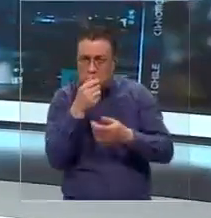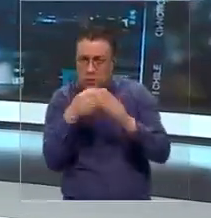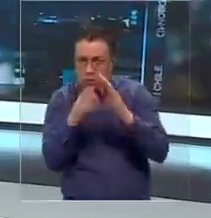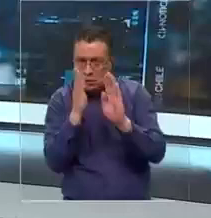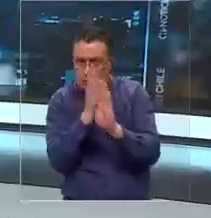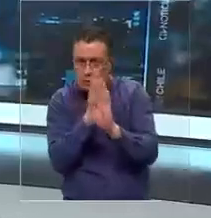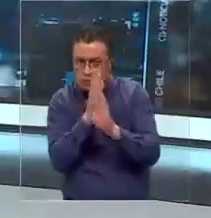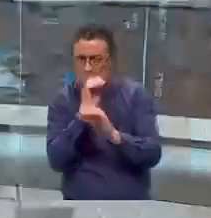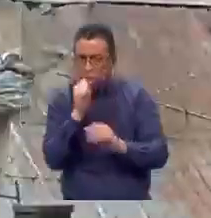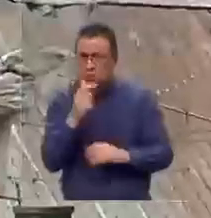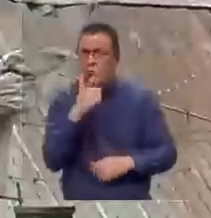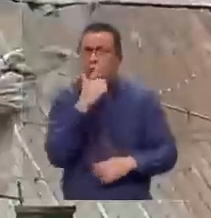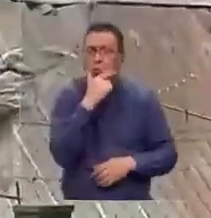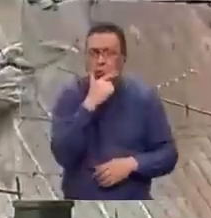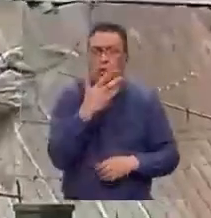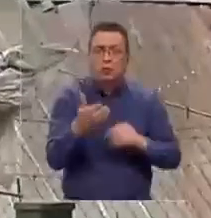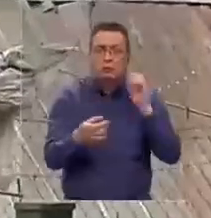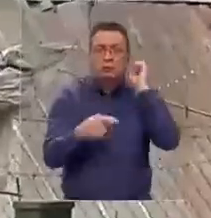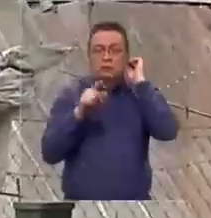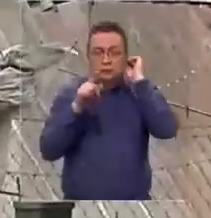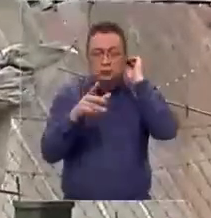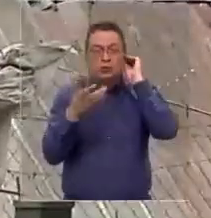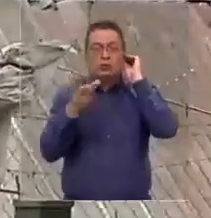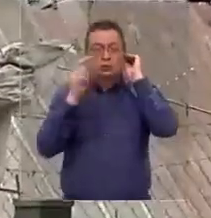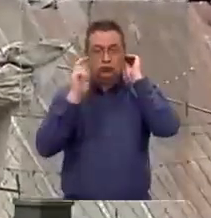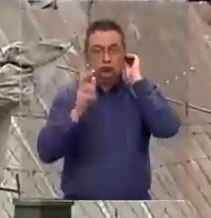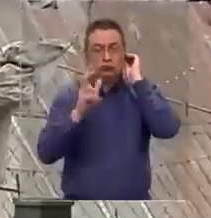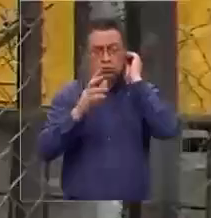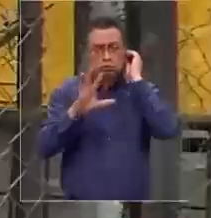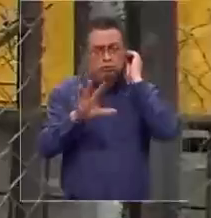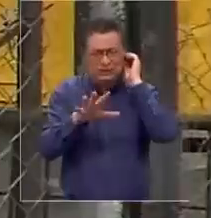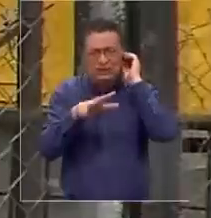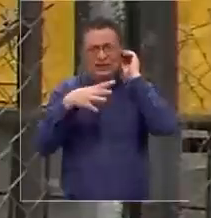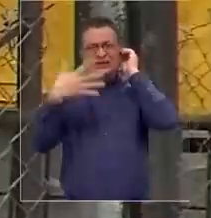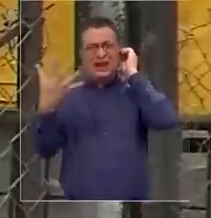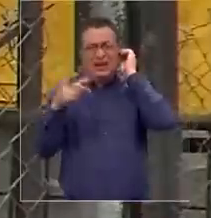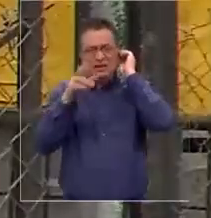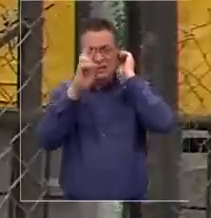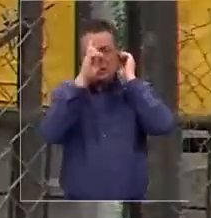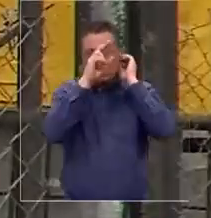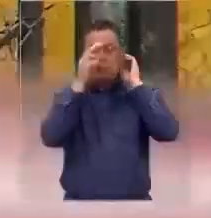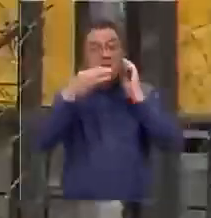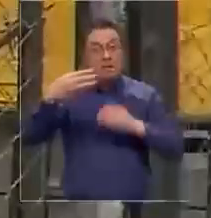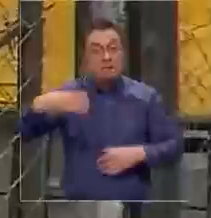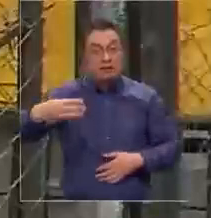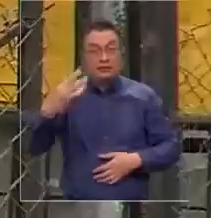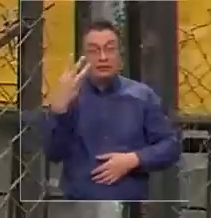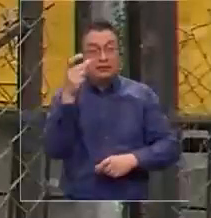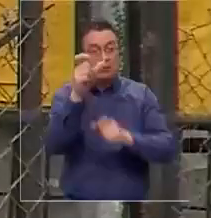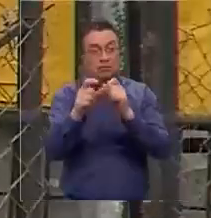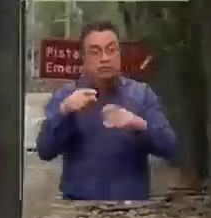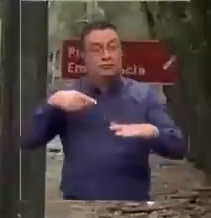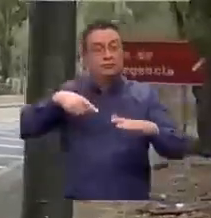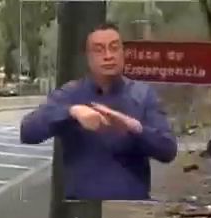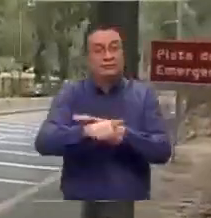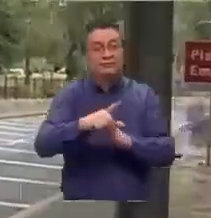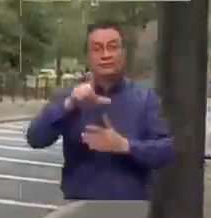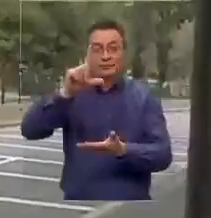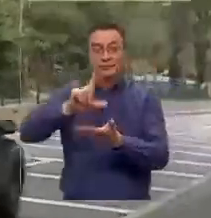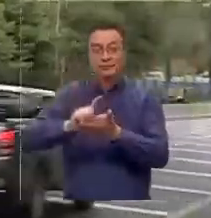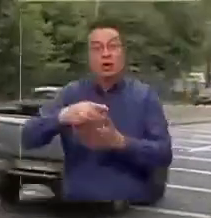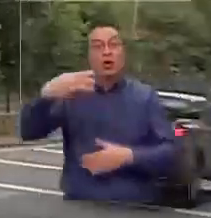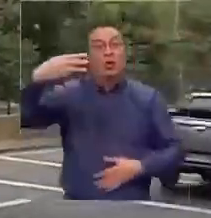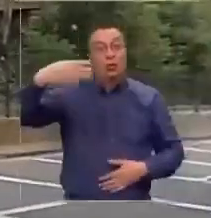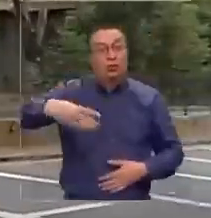aparatos. Sin duda, un robo inusual. Este martes, tres individuos ingresaron a estas dependencias